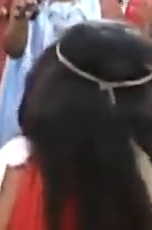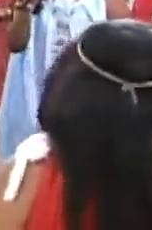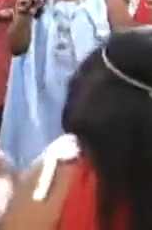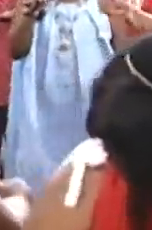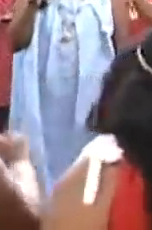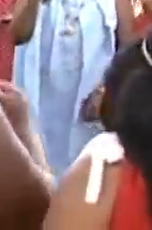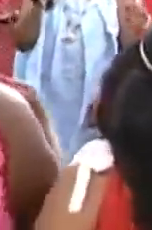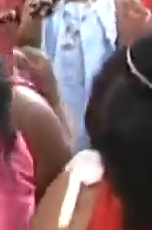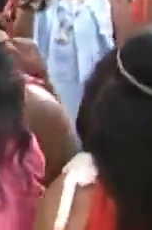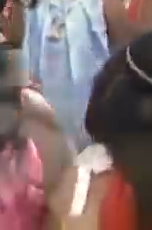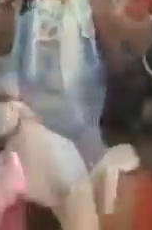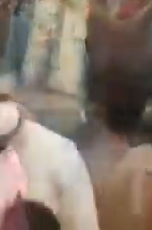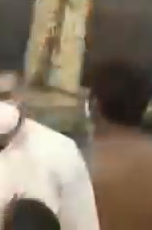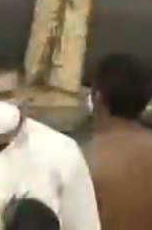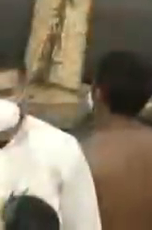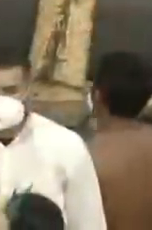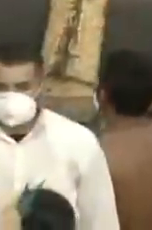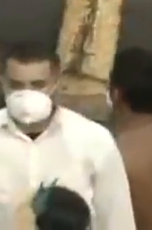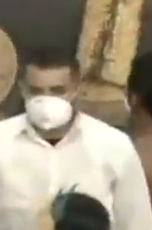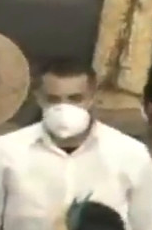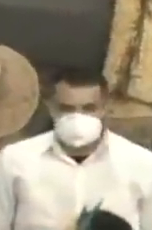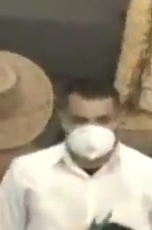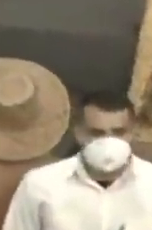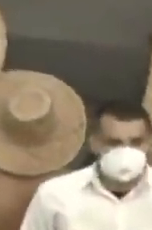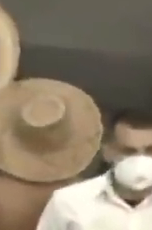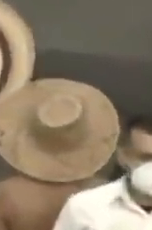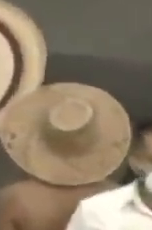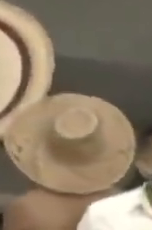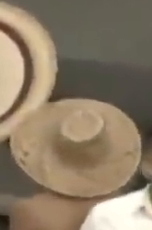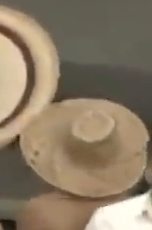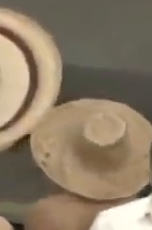Britannio, Tanio, Britannio, Tanio,